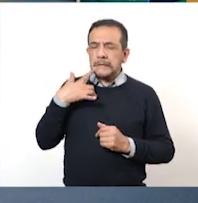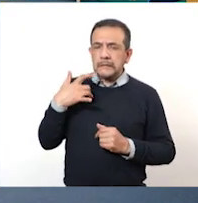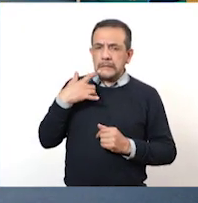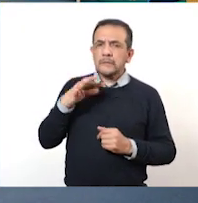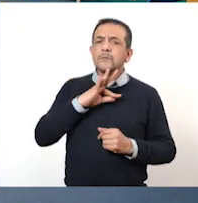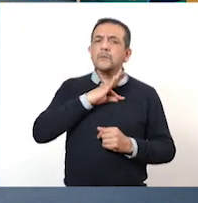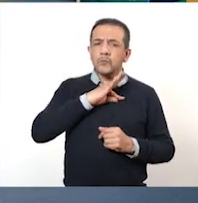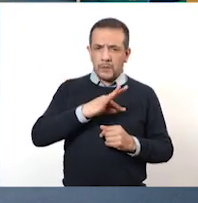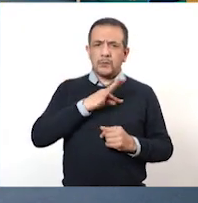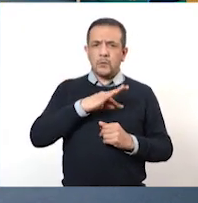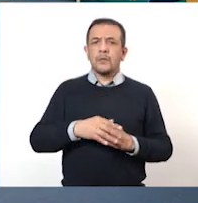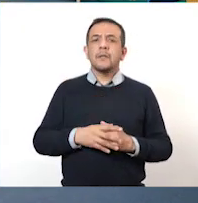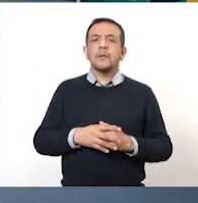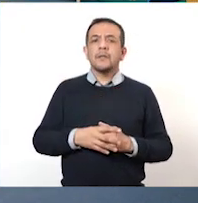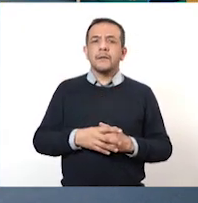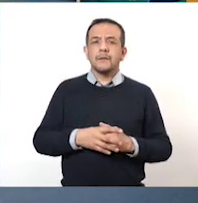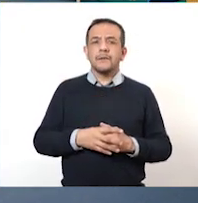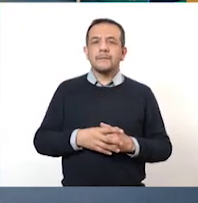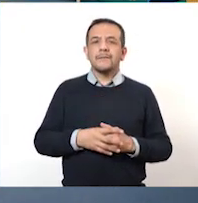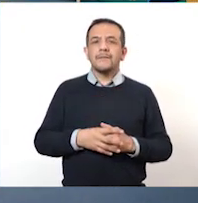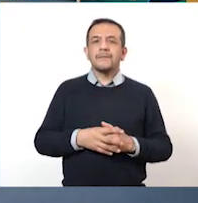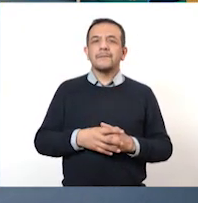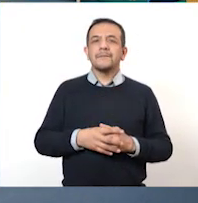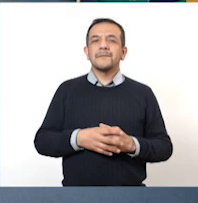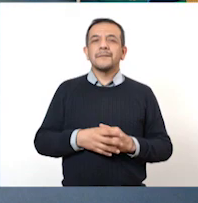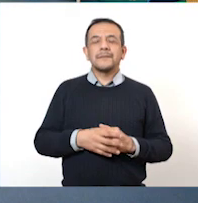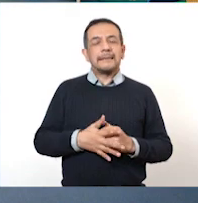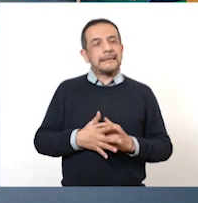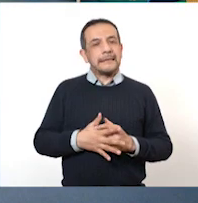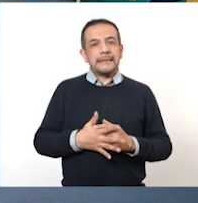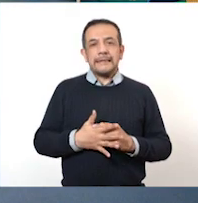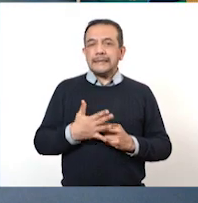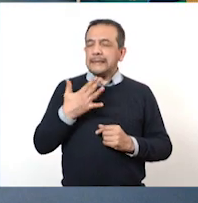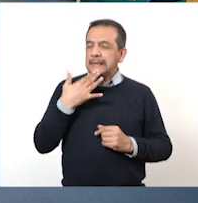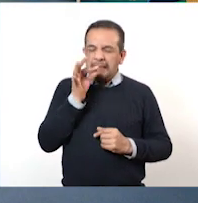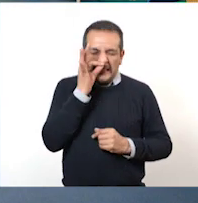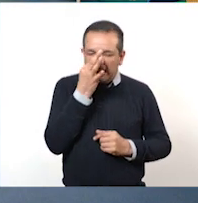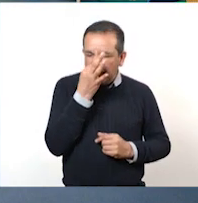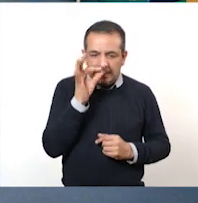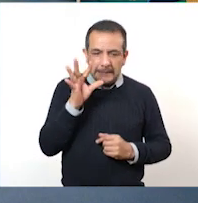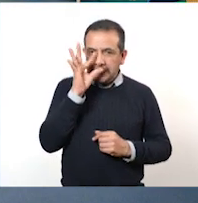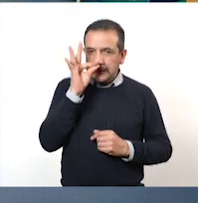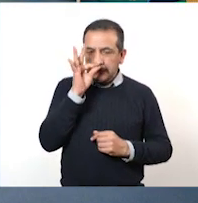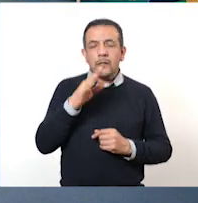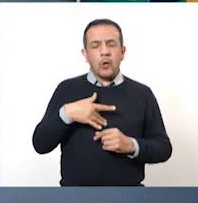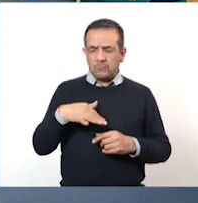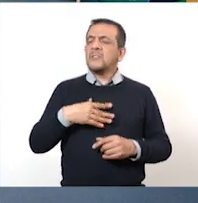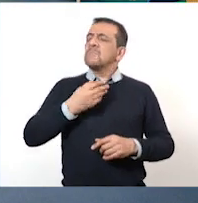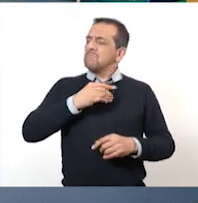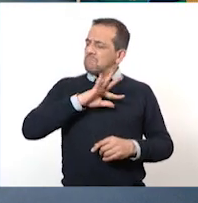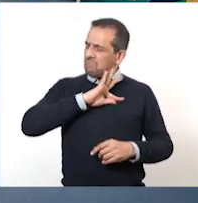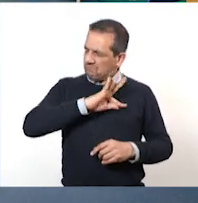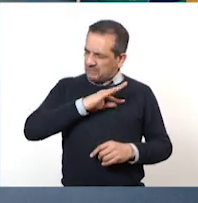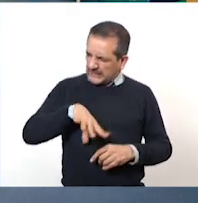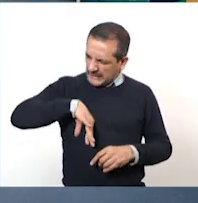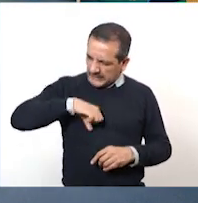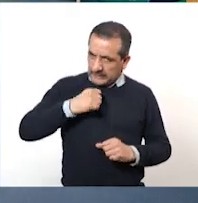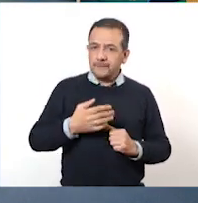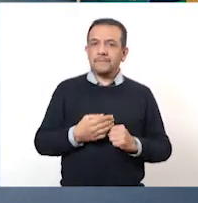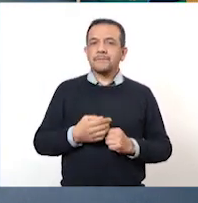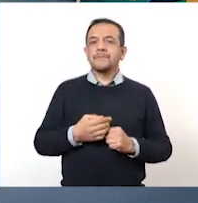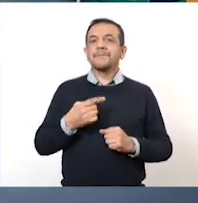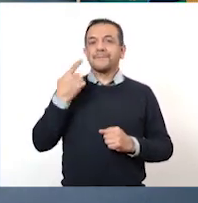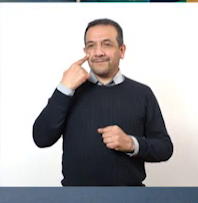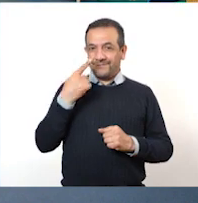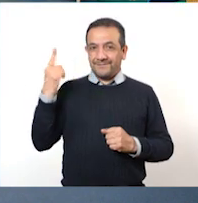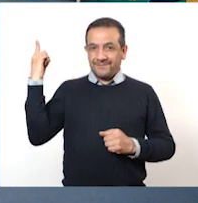intentarlo. Otro intento, si se puede. Vamos a ver. Oh, bien, seguro. Casi. No, tiene que salir. Sí, sí. Tiene que